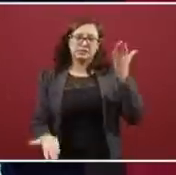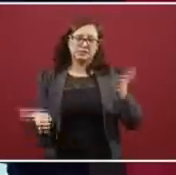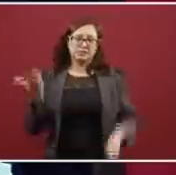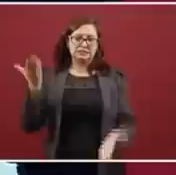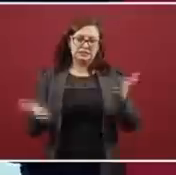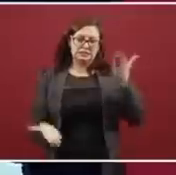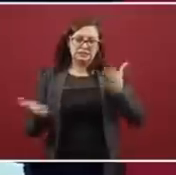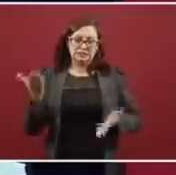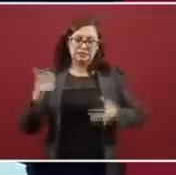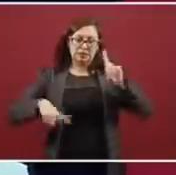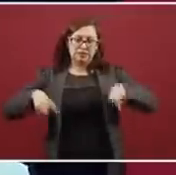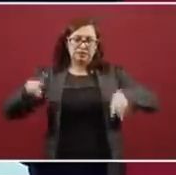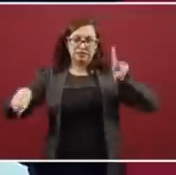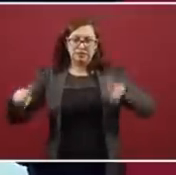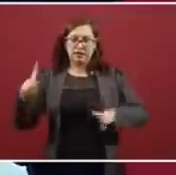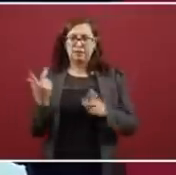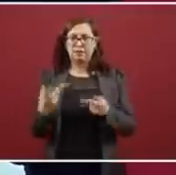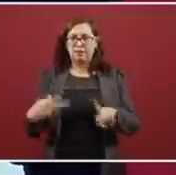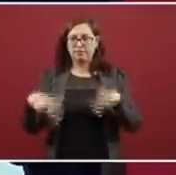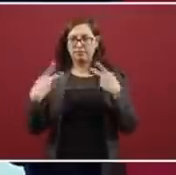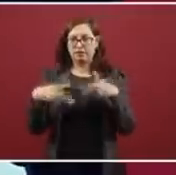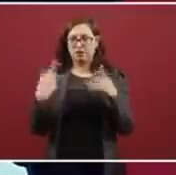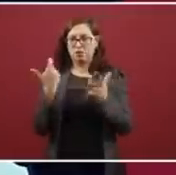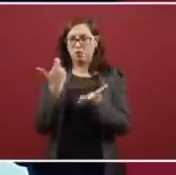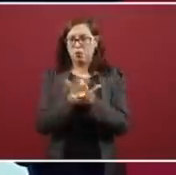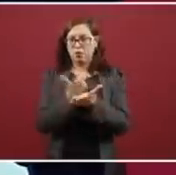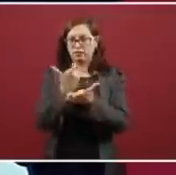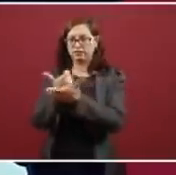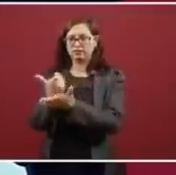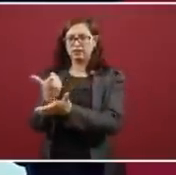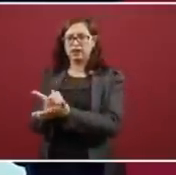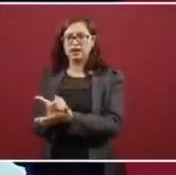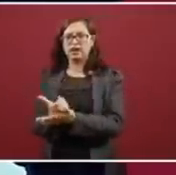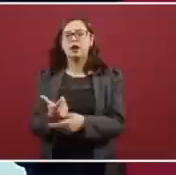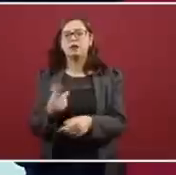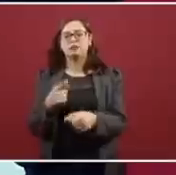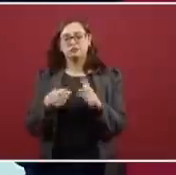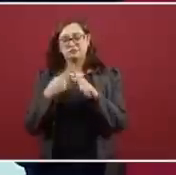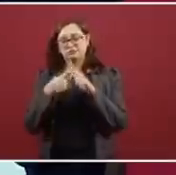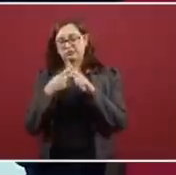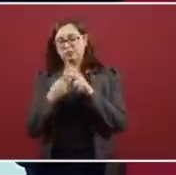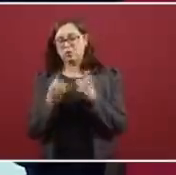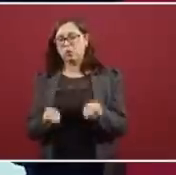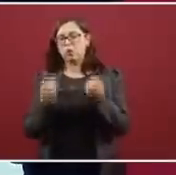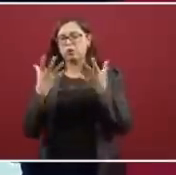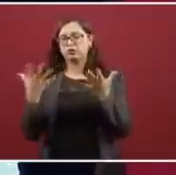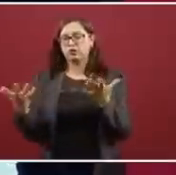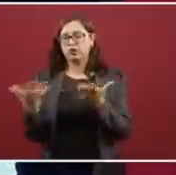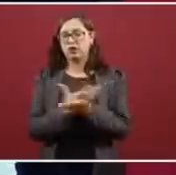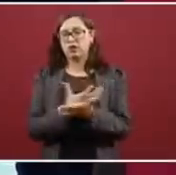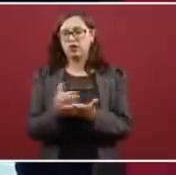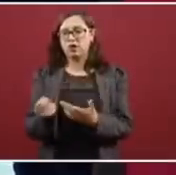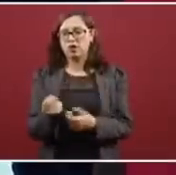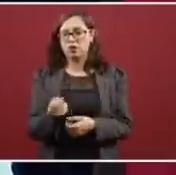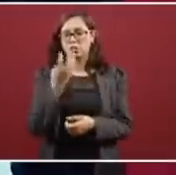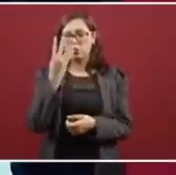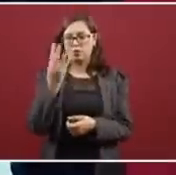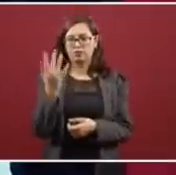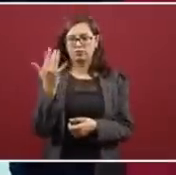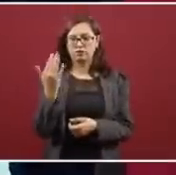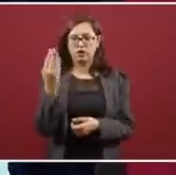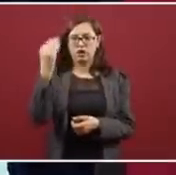el precio al público lo que estamos viendo es cuál es el indicador de la ganancia que va de